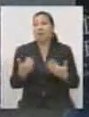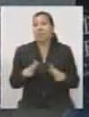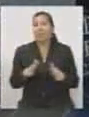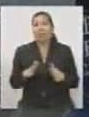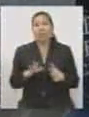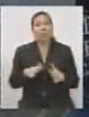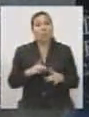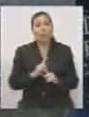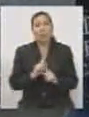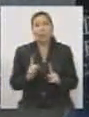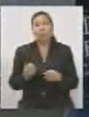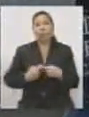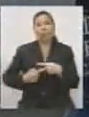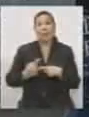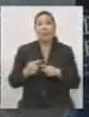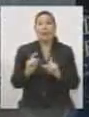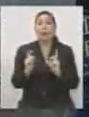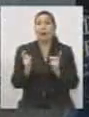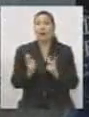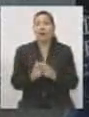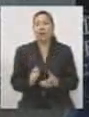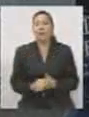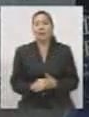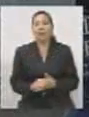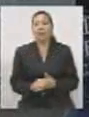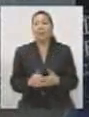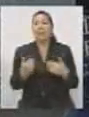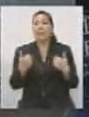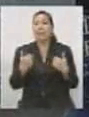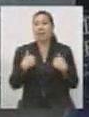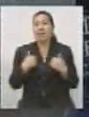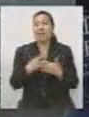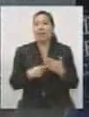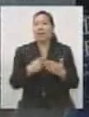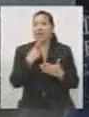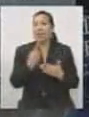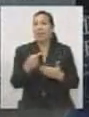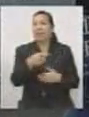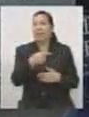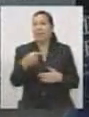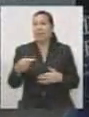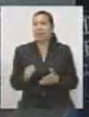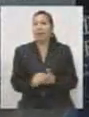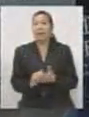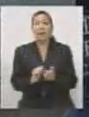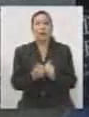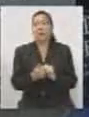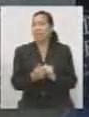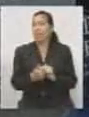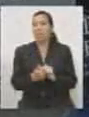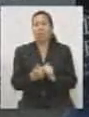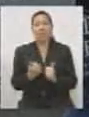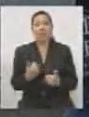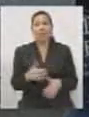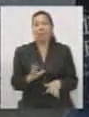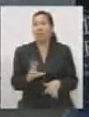una posibilidad de retorno. Creo que el Congreso de la República tiene que decidir esta semana los cambios. Ya